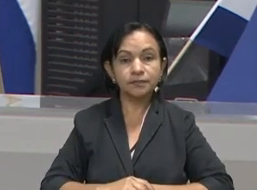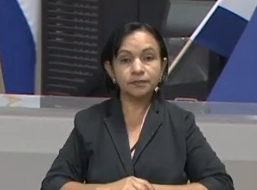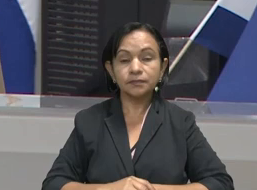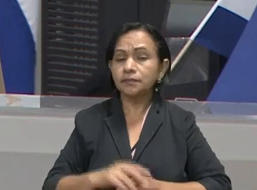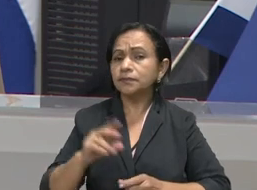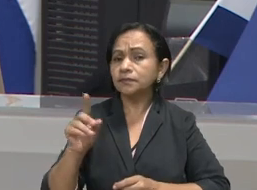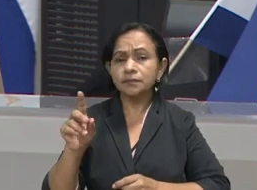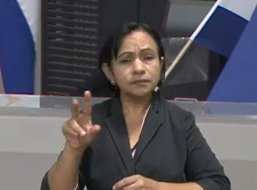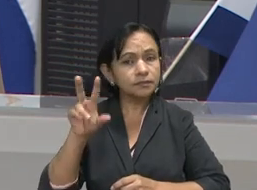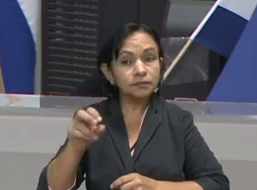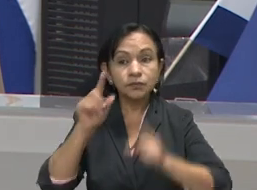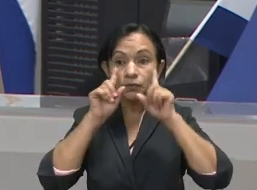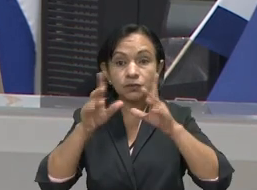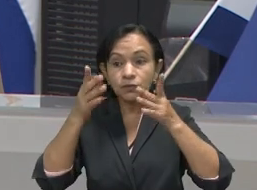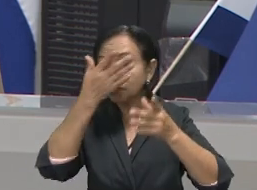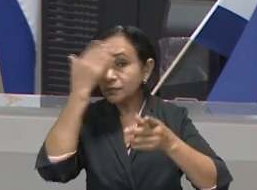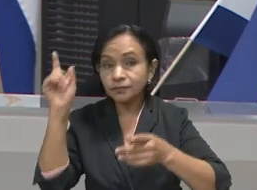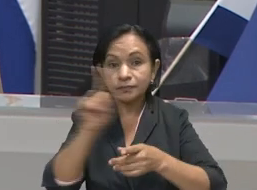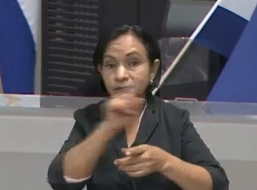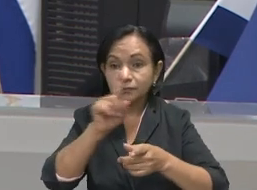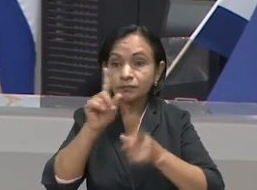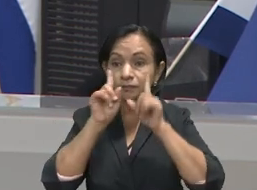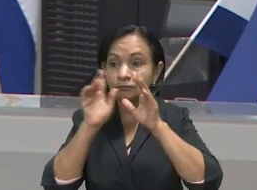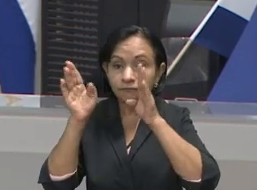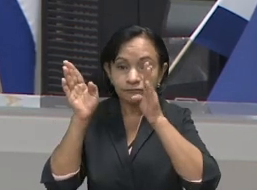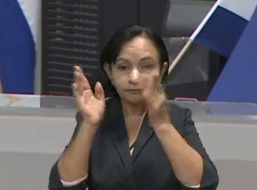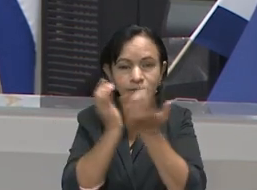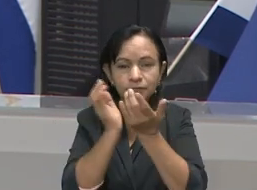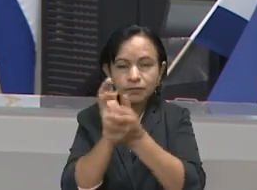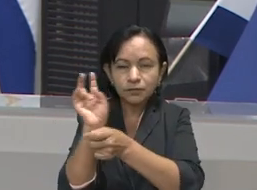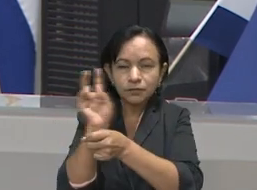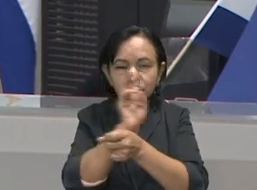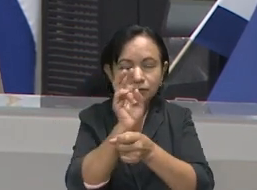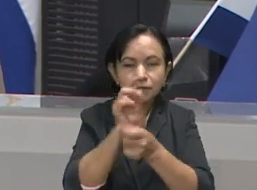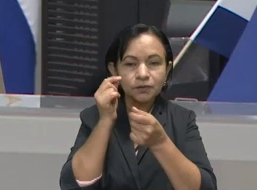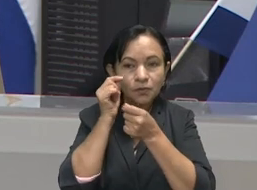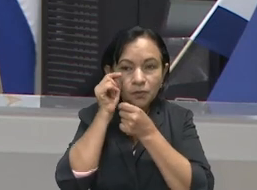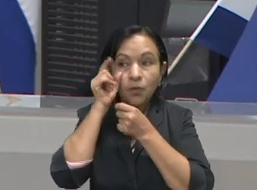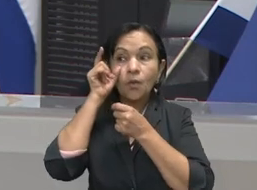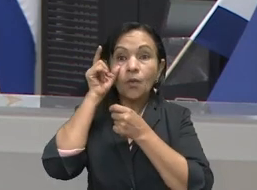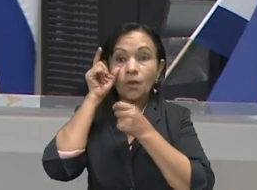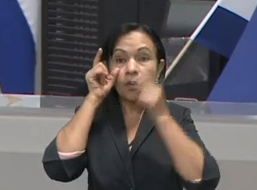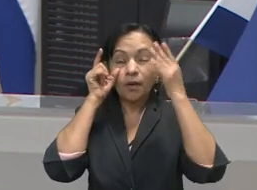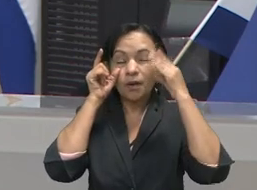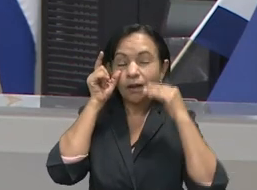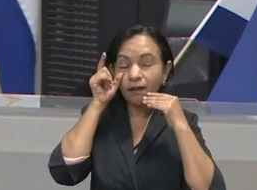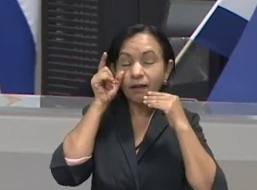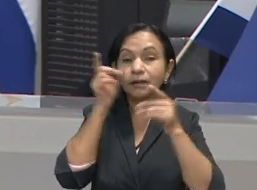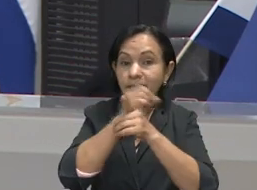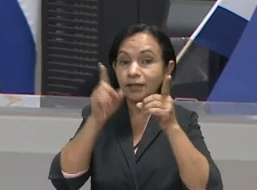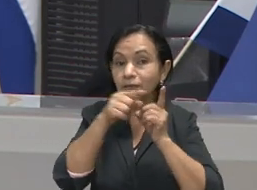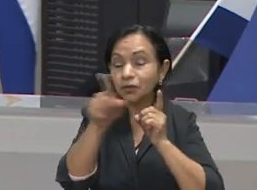no nos descuidemos. Hay que estar con un ojo abierto y el otro